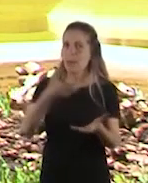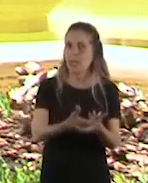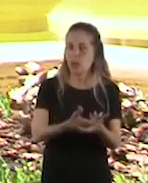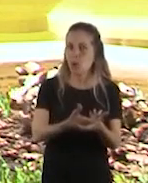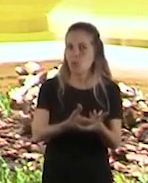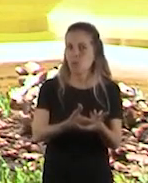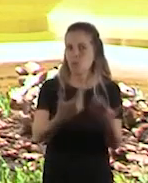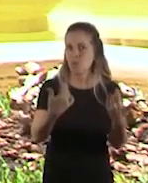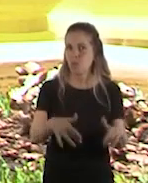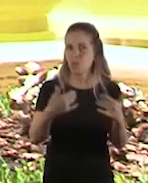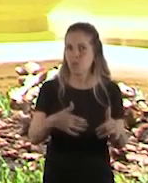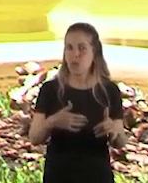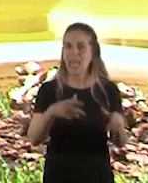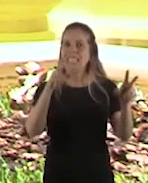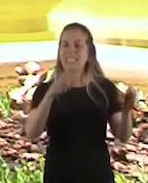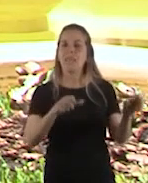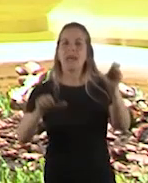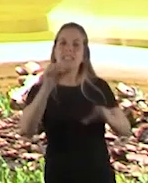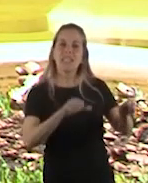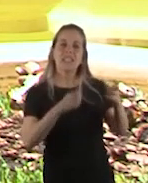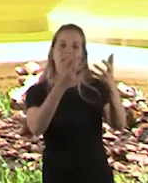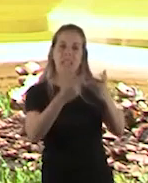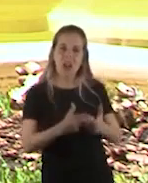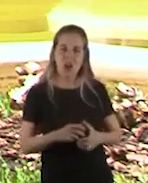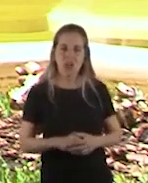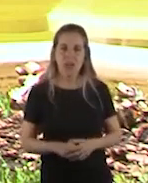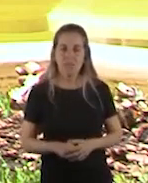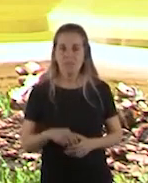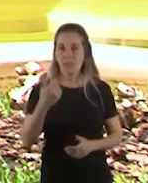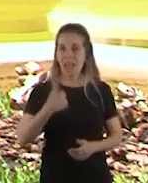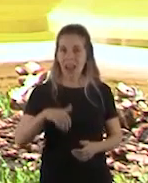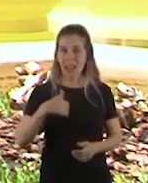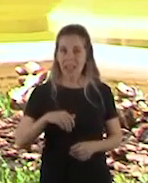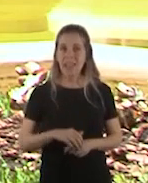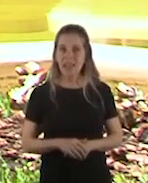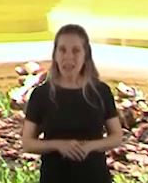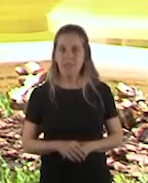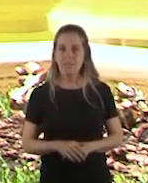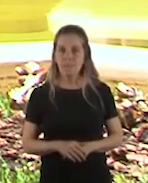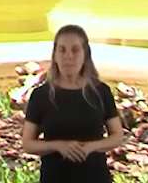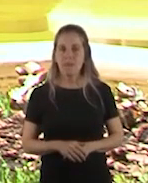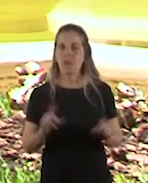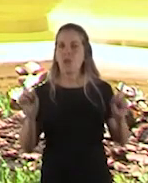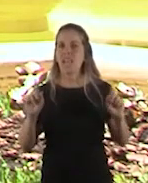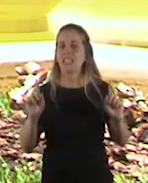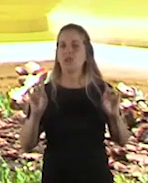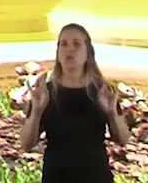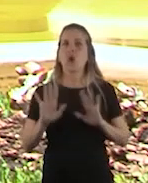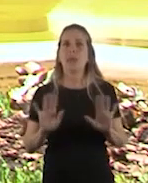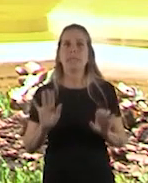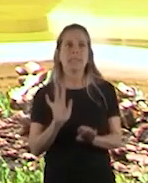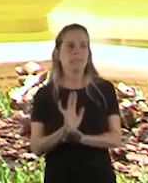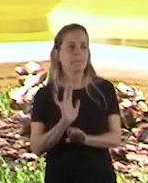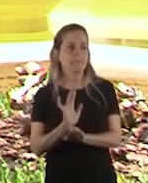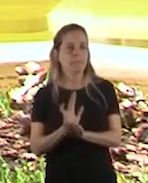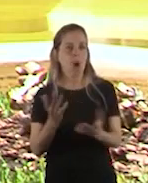historia en materia de ciencia y tecnología. Argentina no está condenada